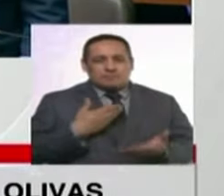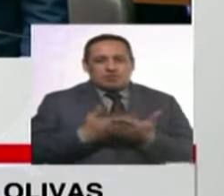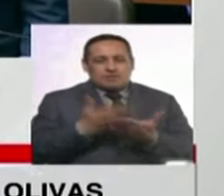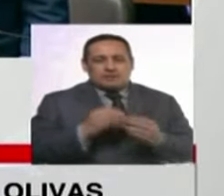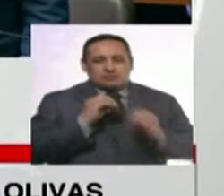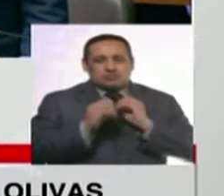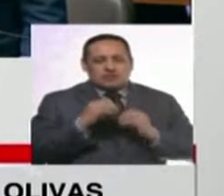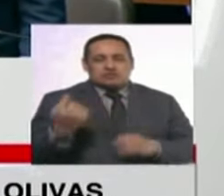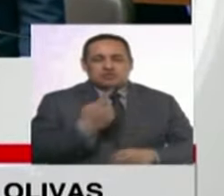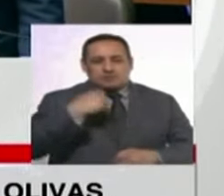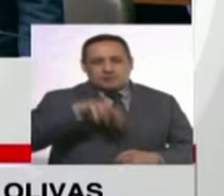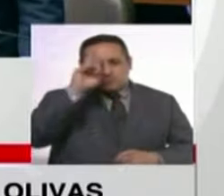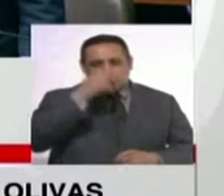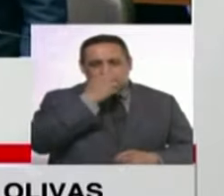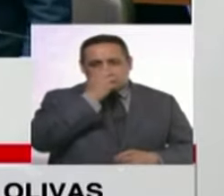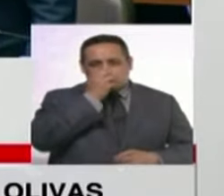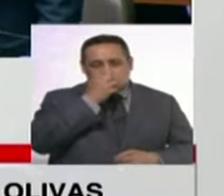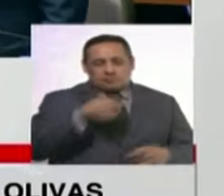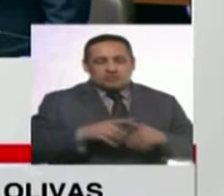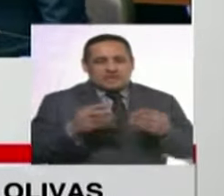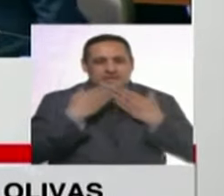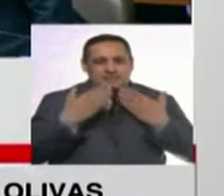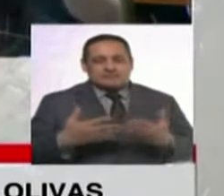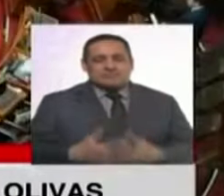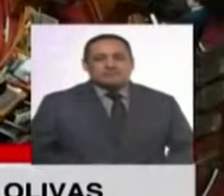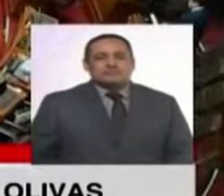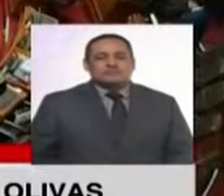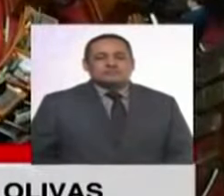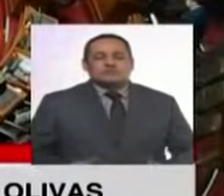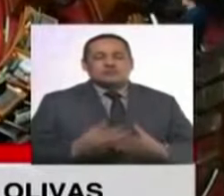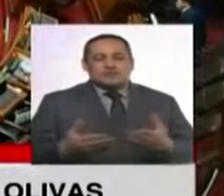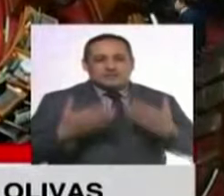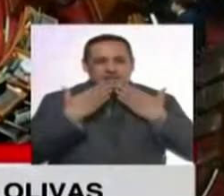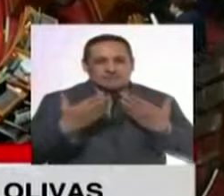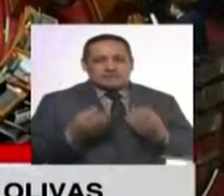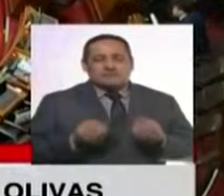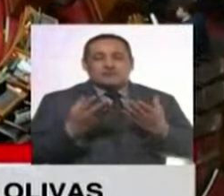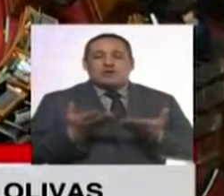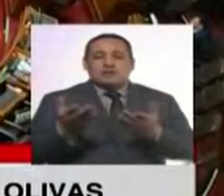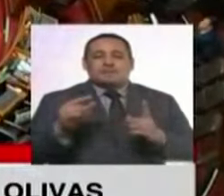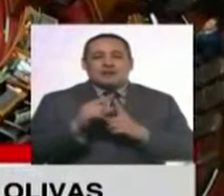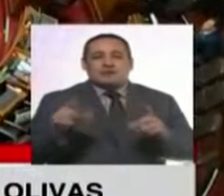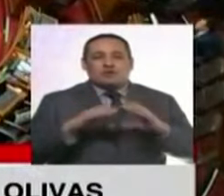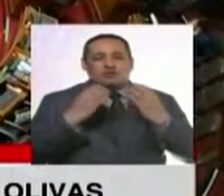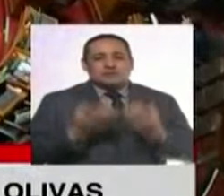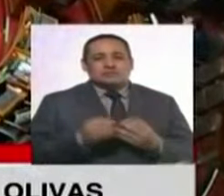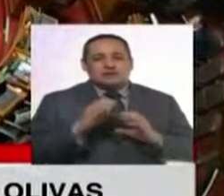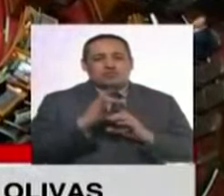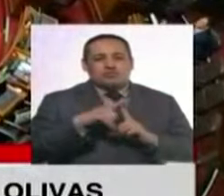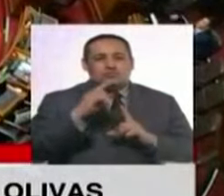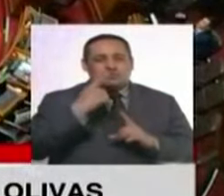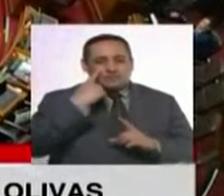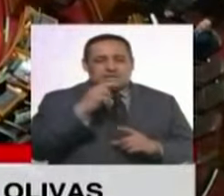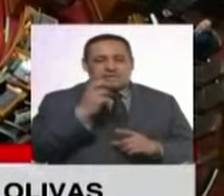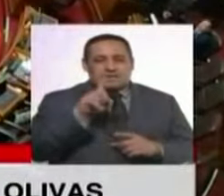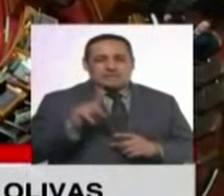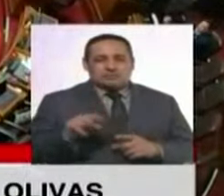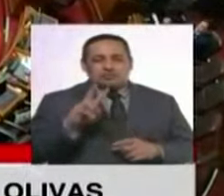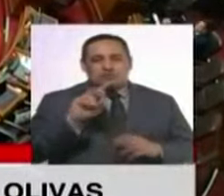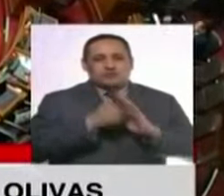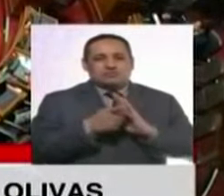cambios a nivel nacional Muchas gracias presidente gracias congresista le toca el turno al congresista Gutiérrez ticona por